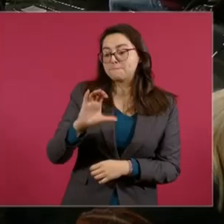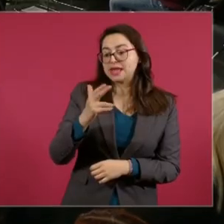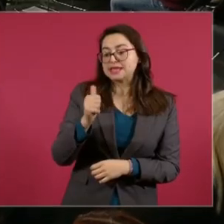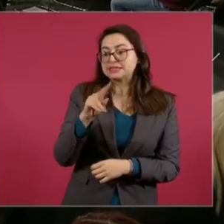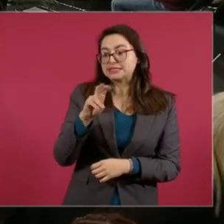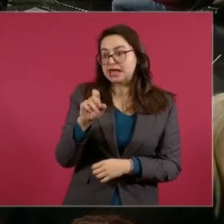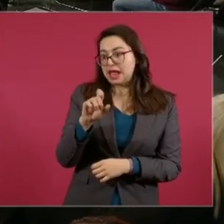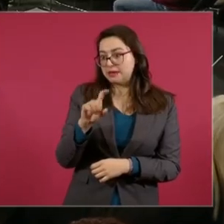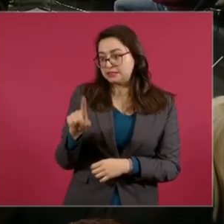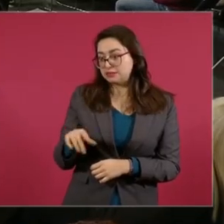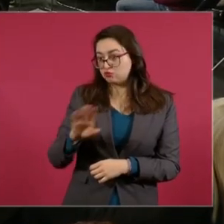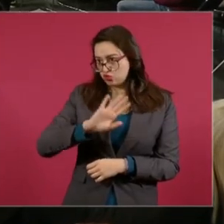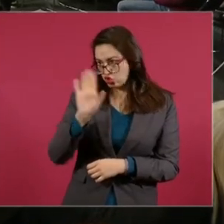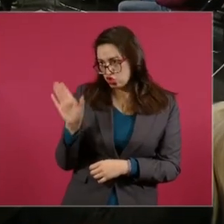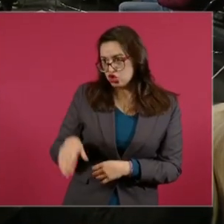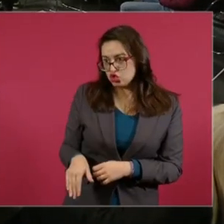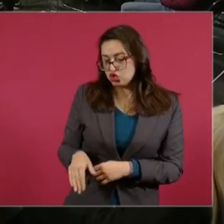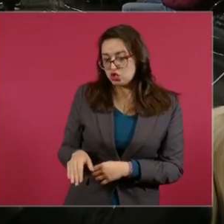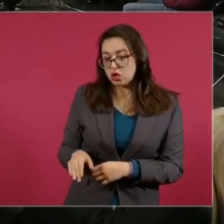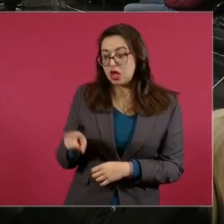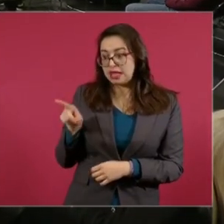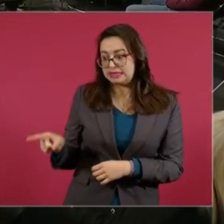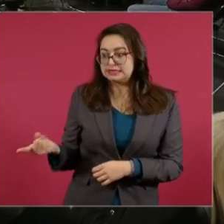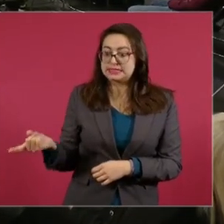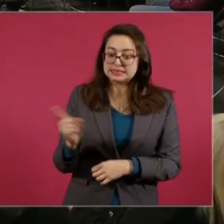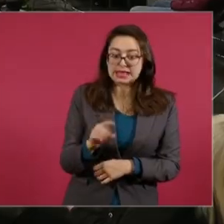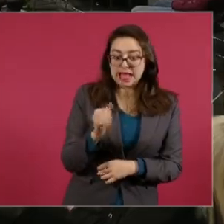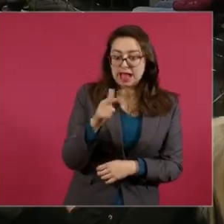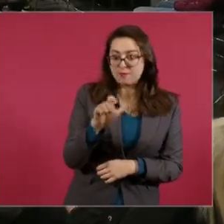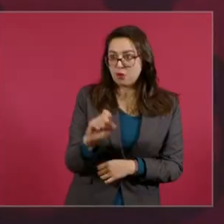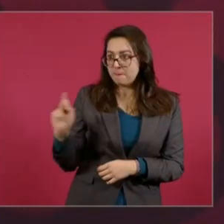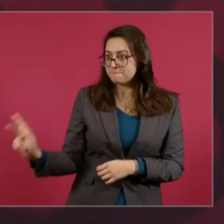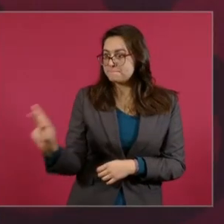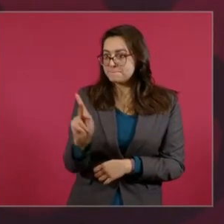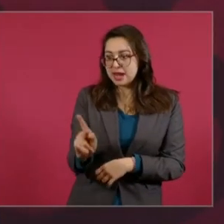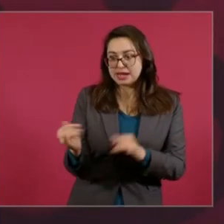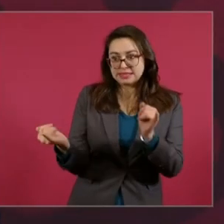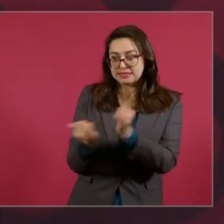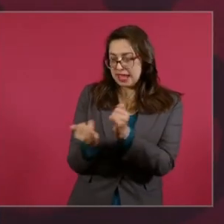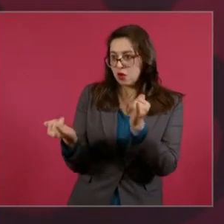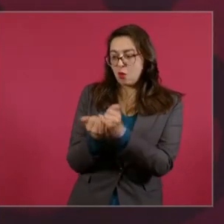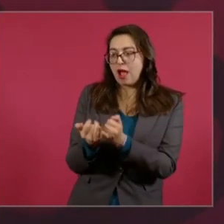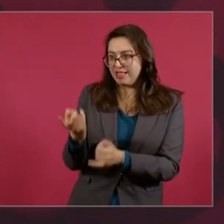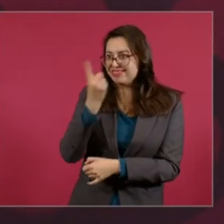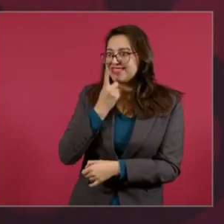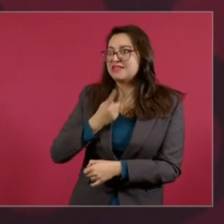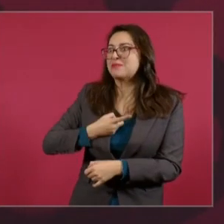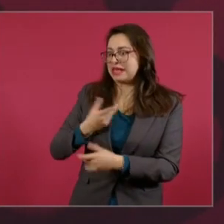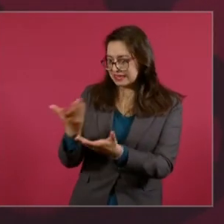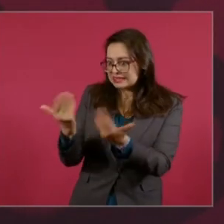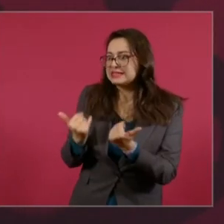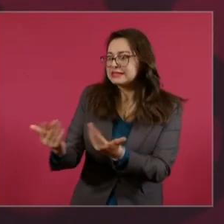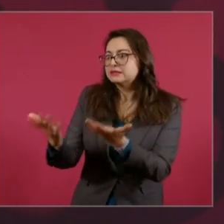Chávez y yo. Y se enojaron mucho con él porque el